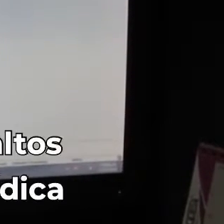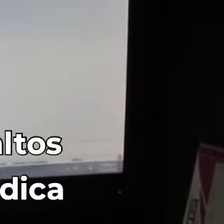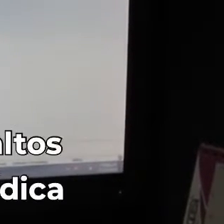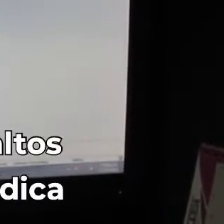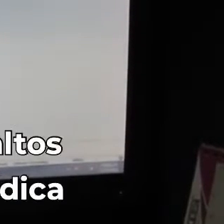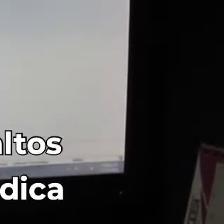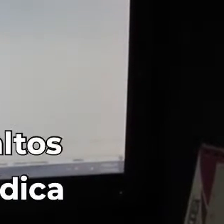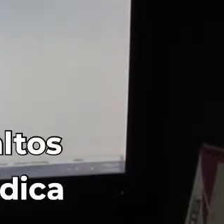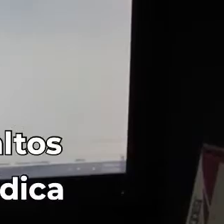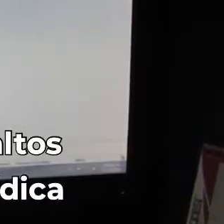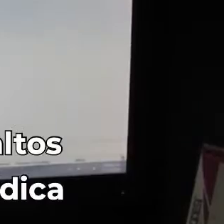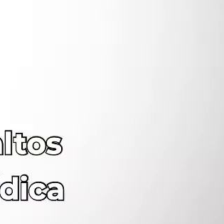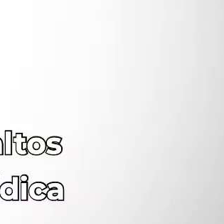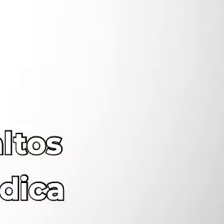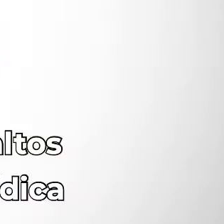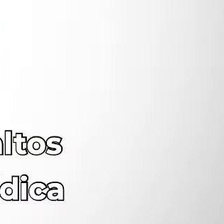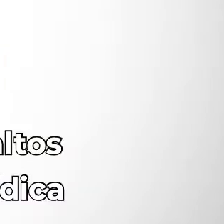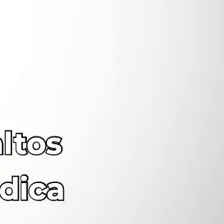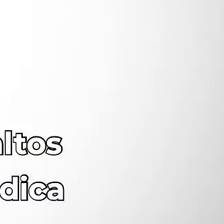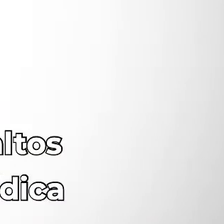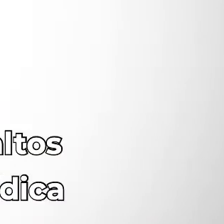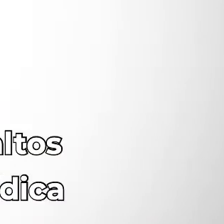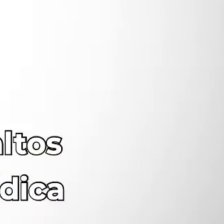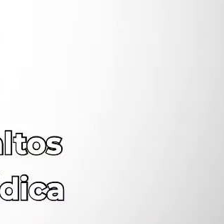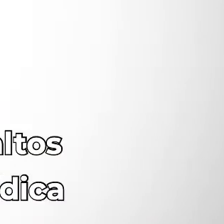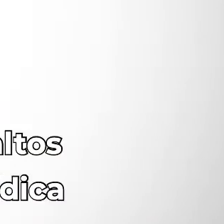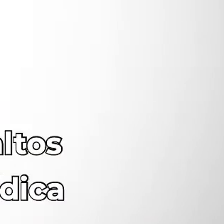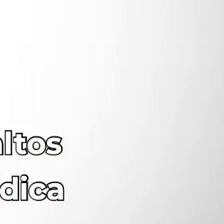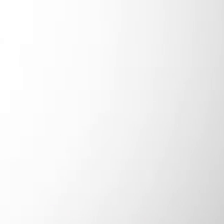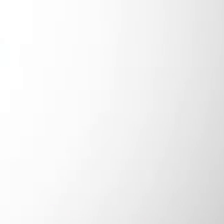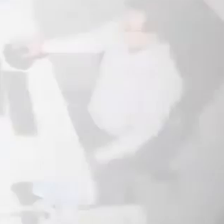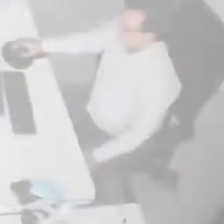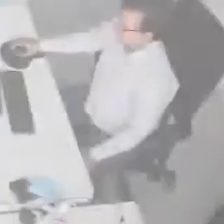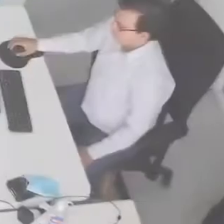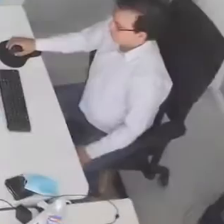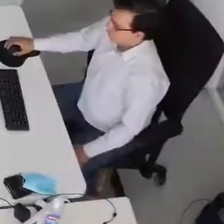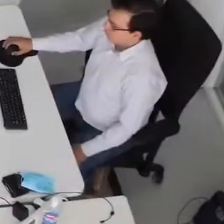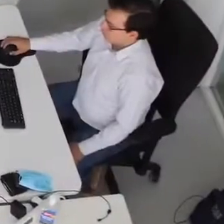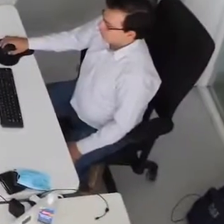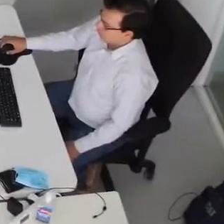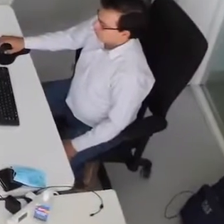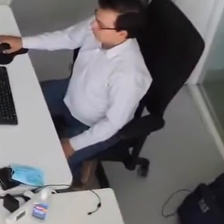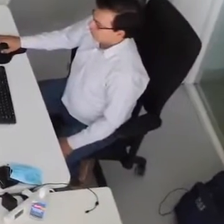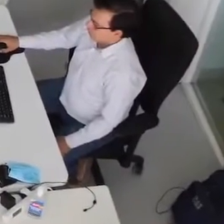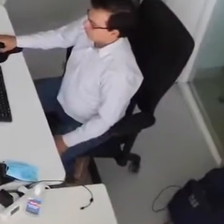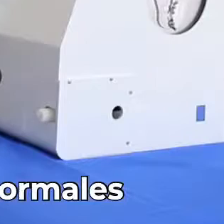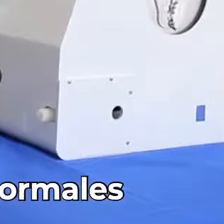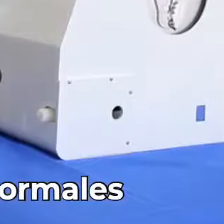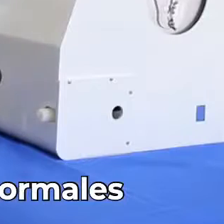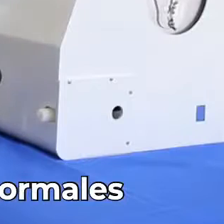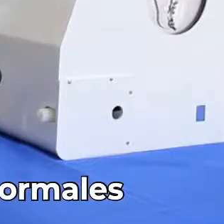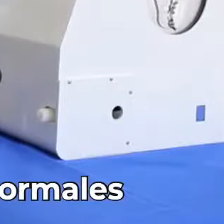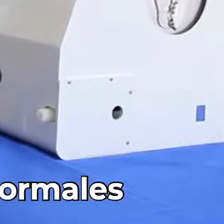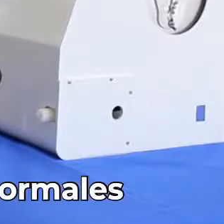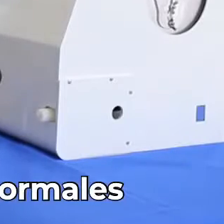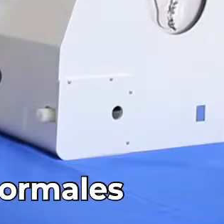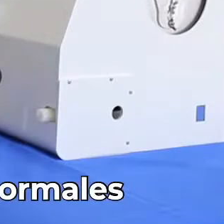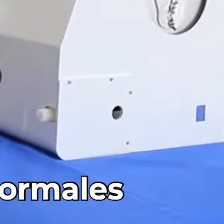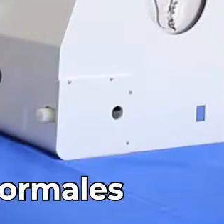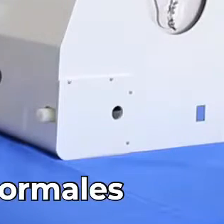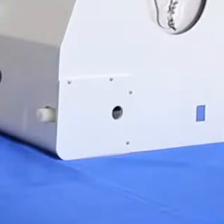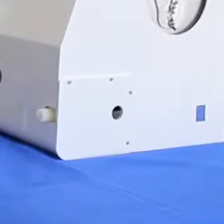y en última instancia con la comunidad. Es decir, la colaboración de la sociedad es imprescindible. Y